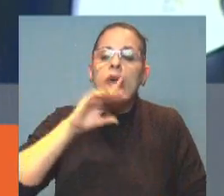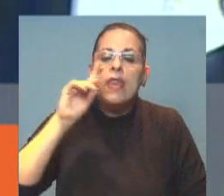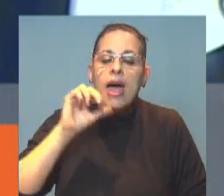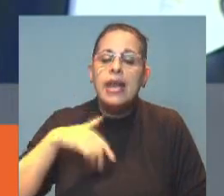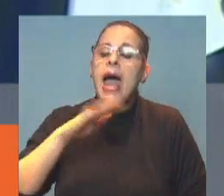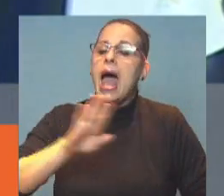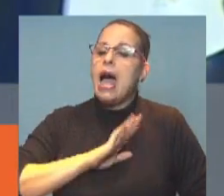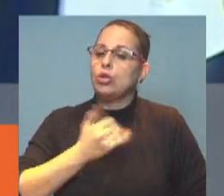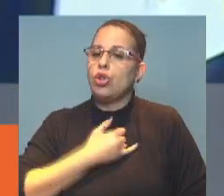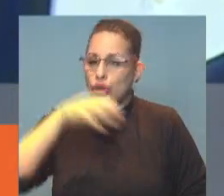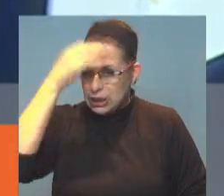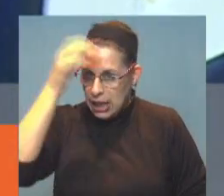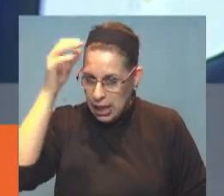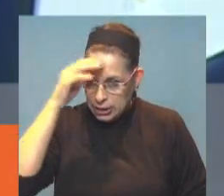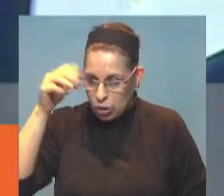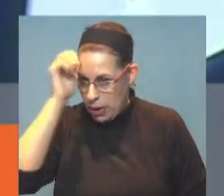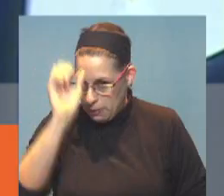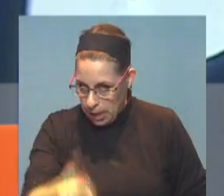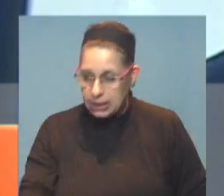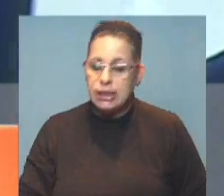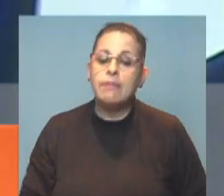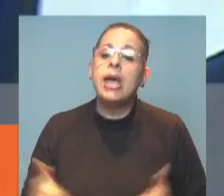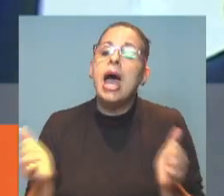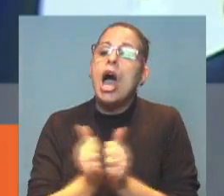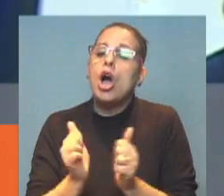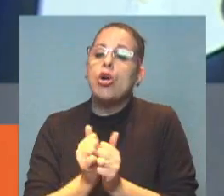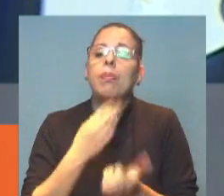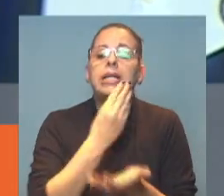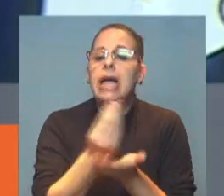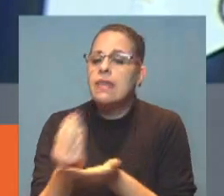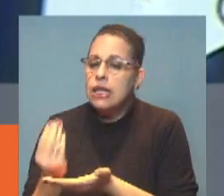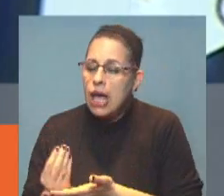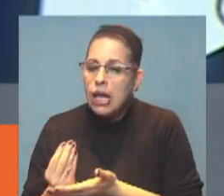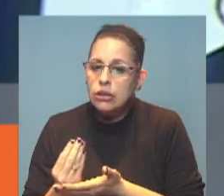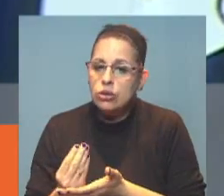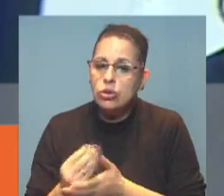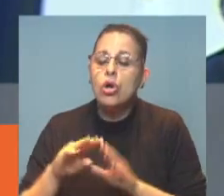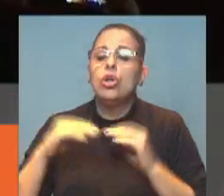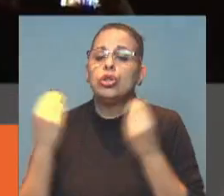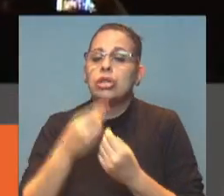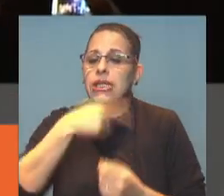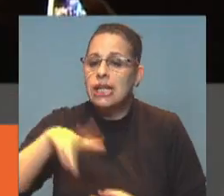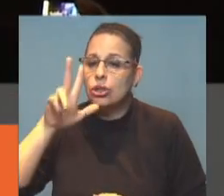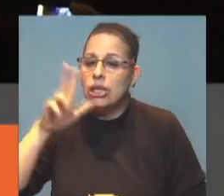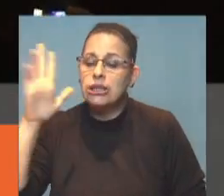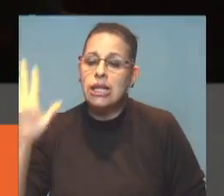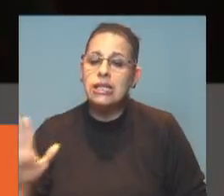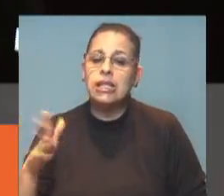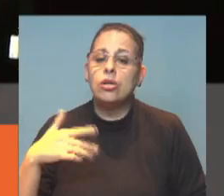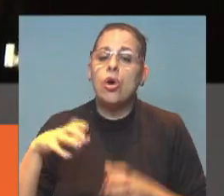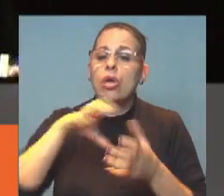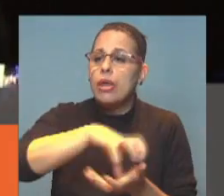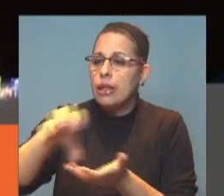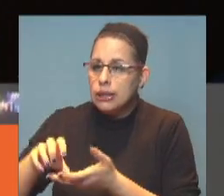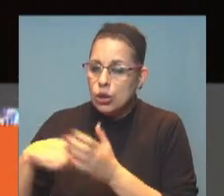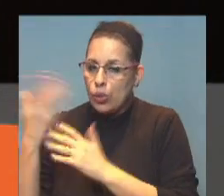un acto en el Teatro Radio City de Mar del Plata, acompañada por los candidatos de los 135 distritos bonaerenses